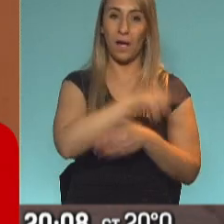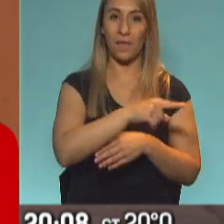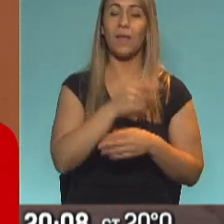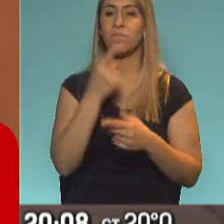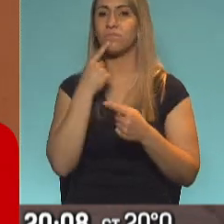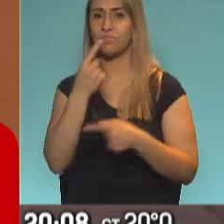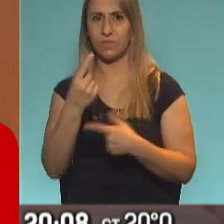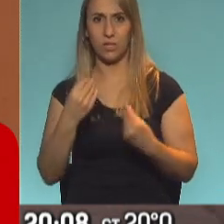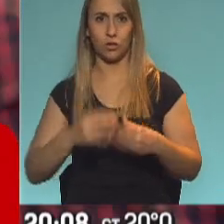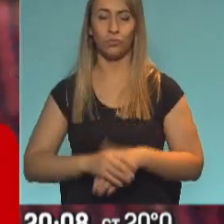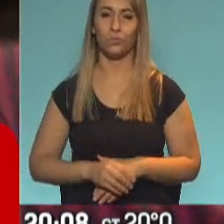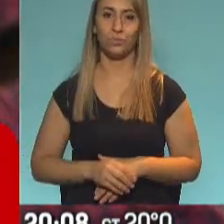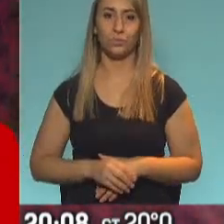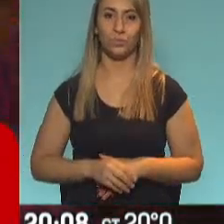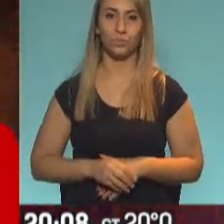lo siguiente.